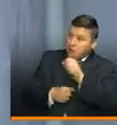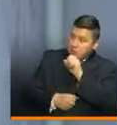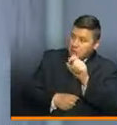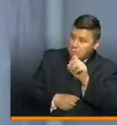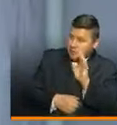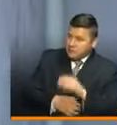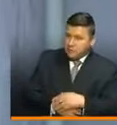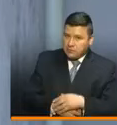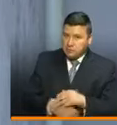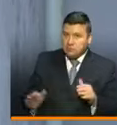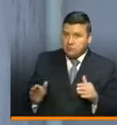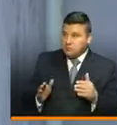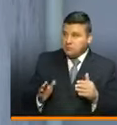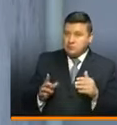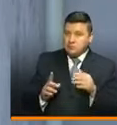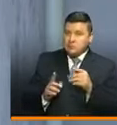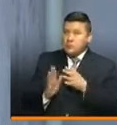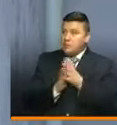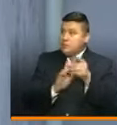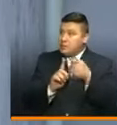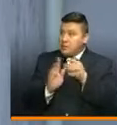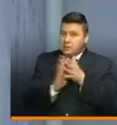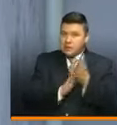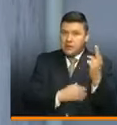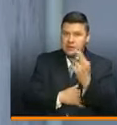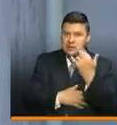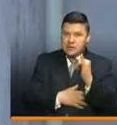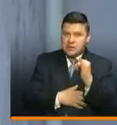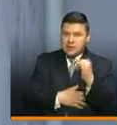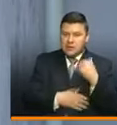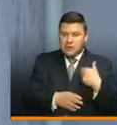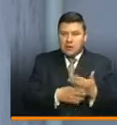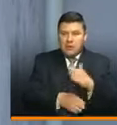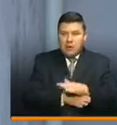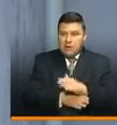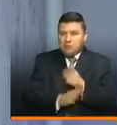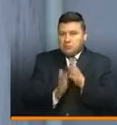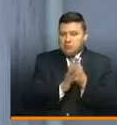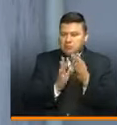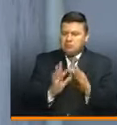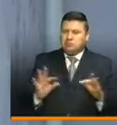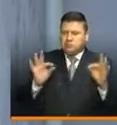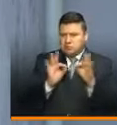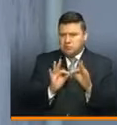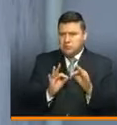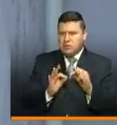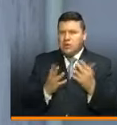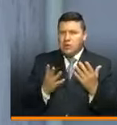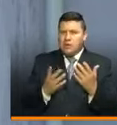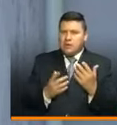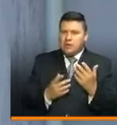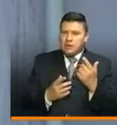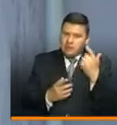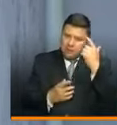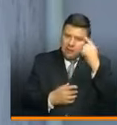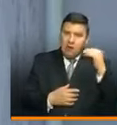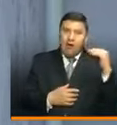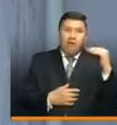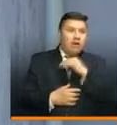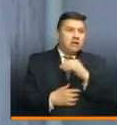comunicación. El primer mensaje lo hemos repetido a lo largo de la tarde, pero es importante que esto no genere una falsa sensación